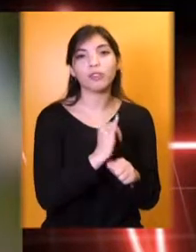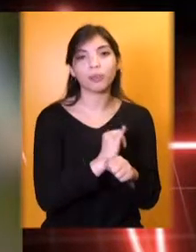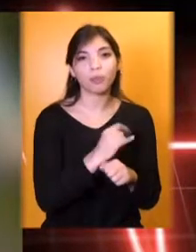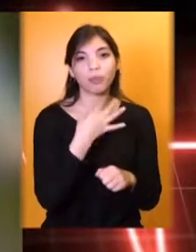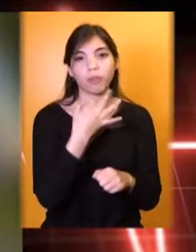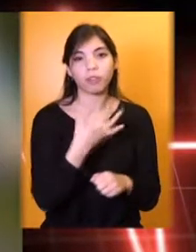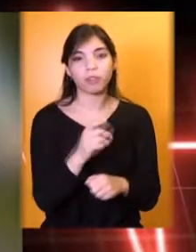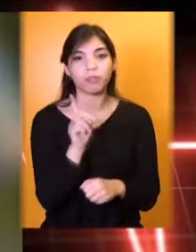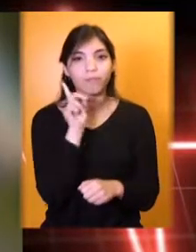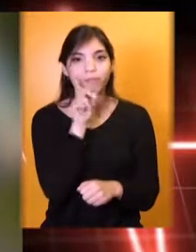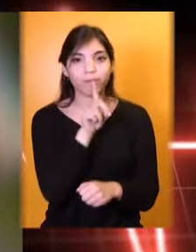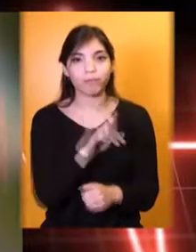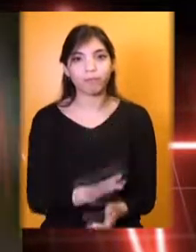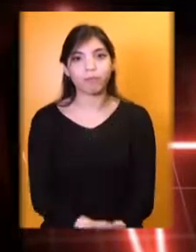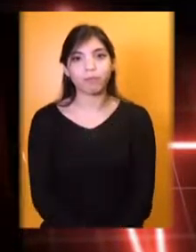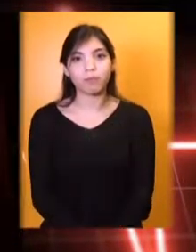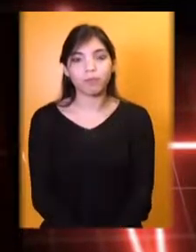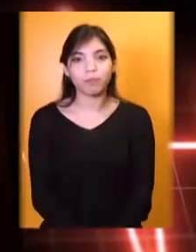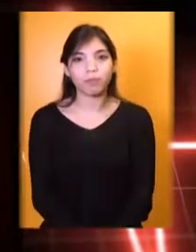combate.